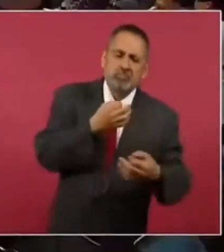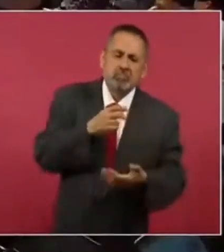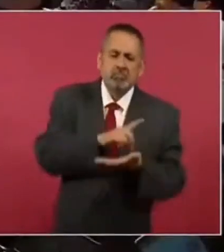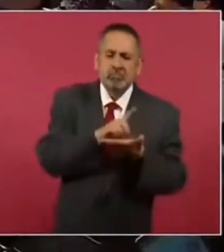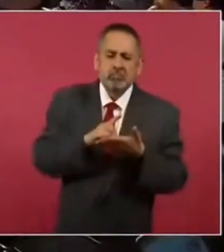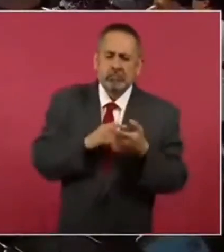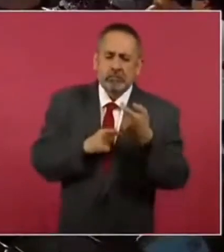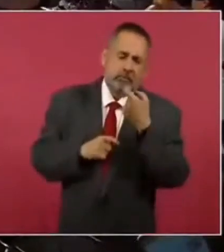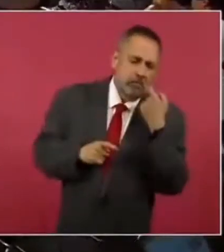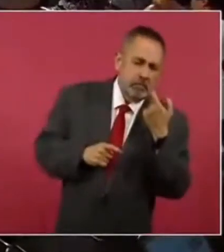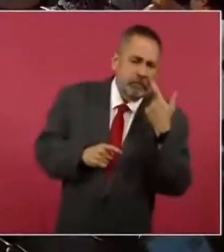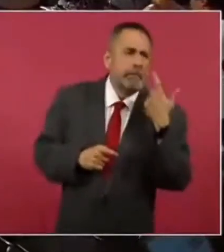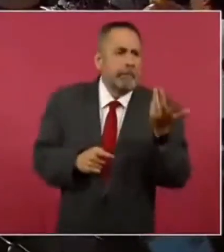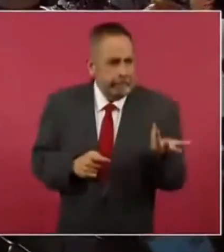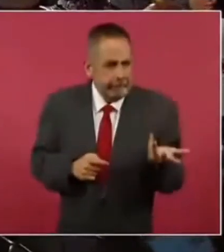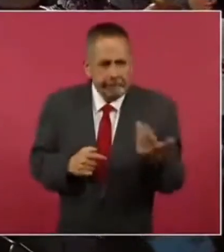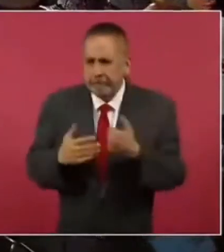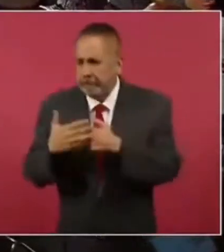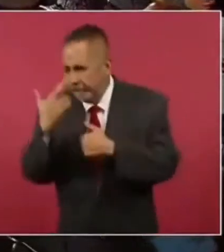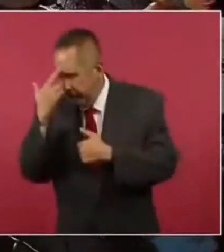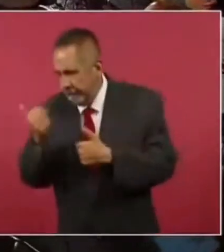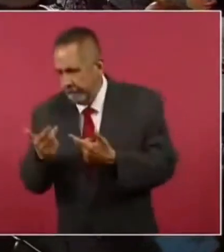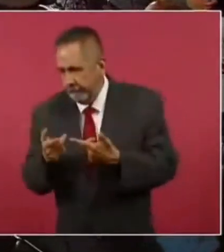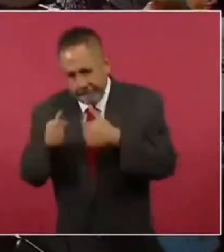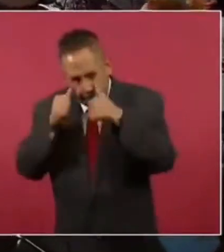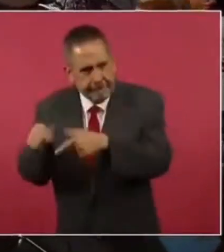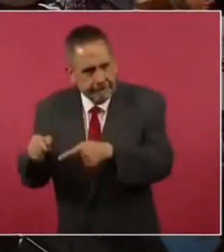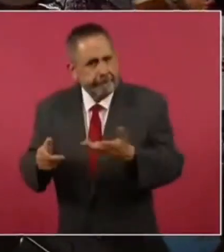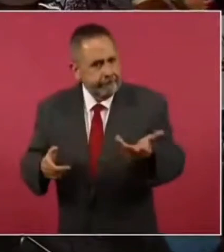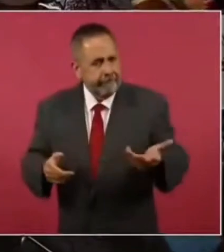y se atienden las causas porque